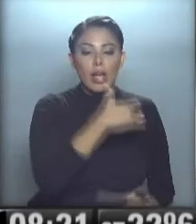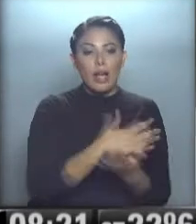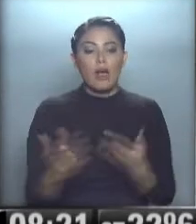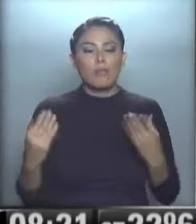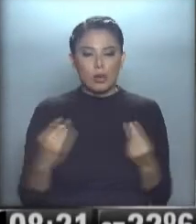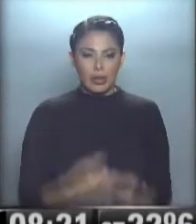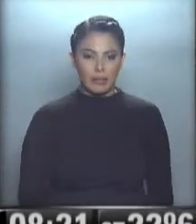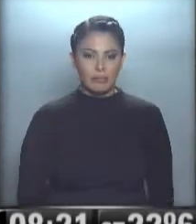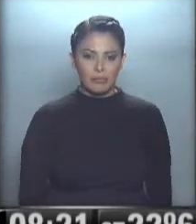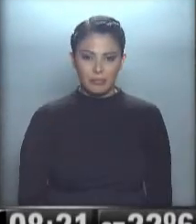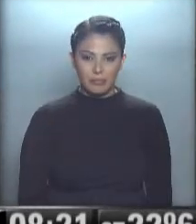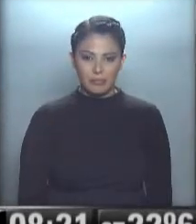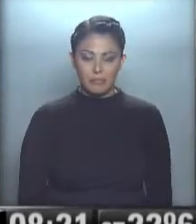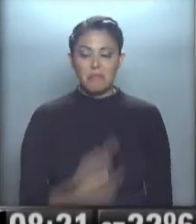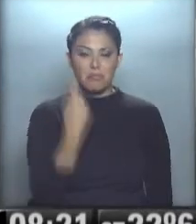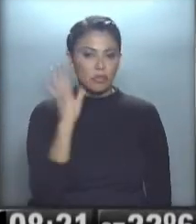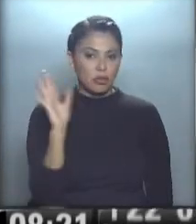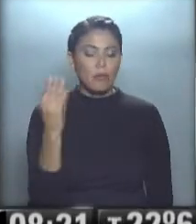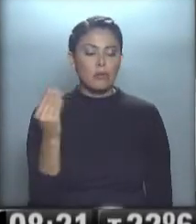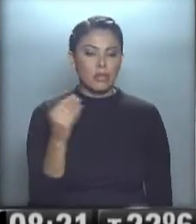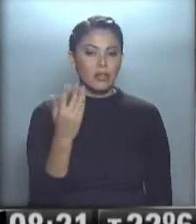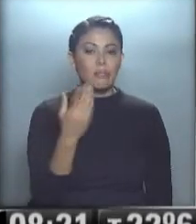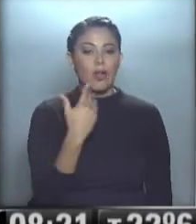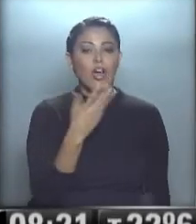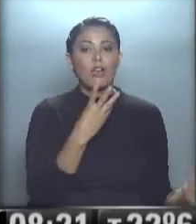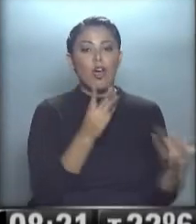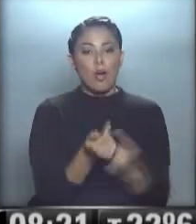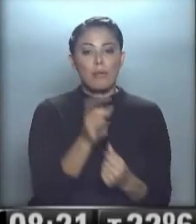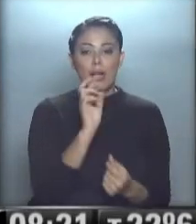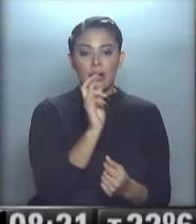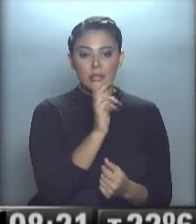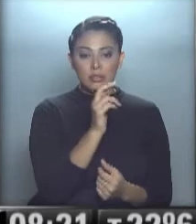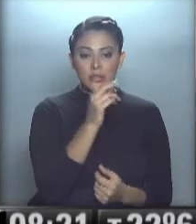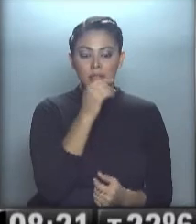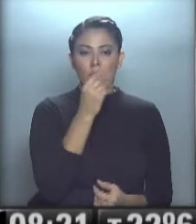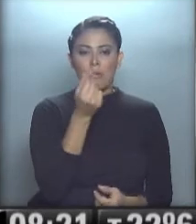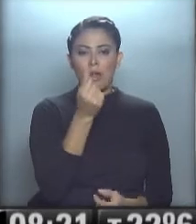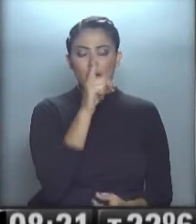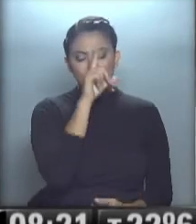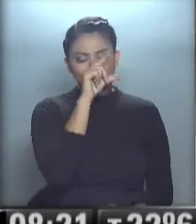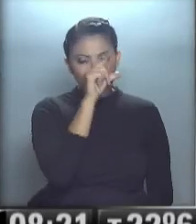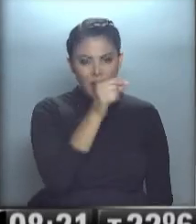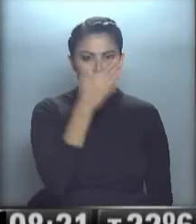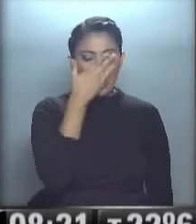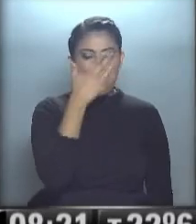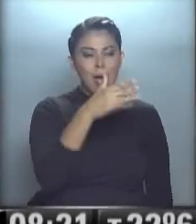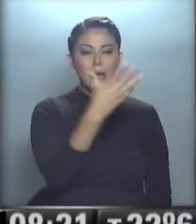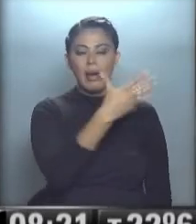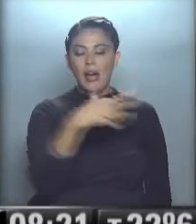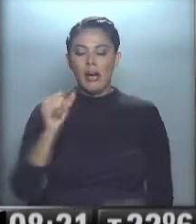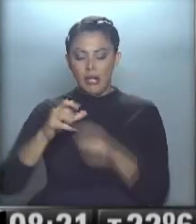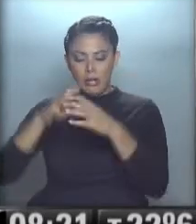razón. Por una sola razón, para comprar activos financieros y reales depreciados. Se concentra la actividad económica y tienen